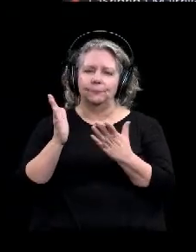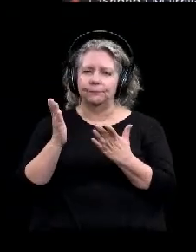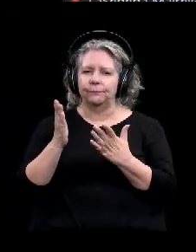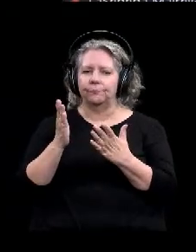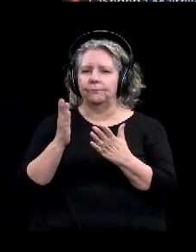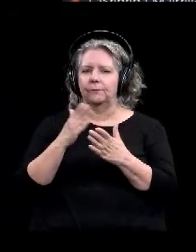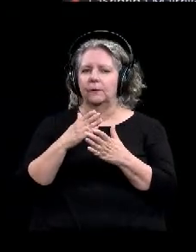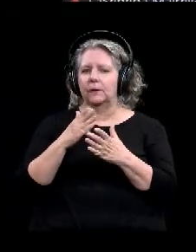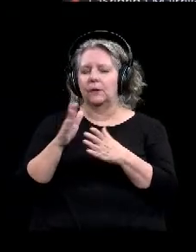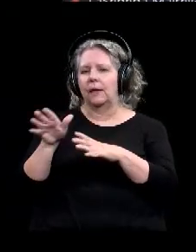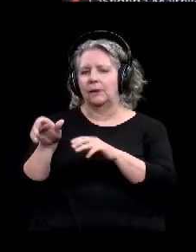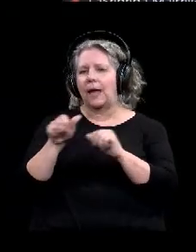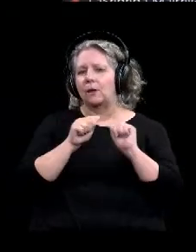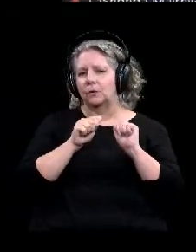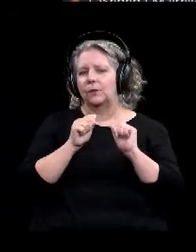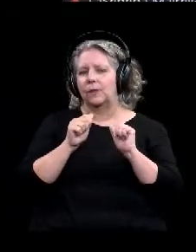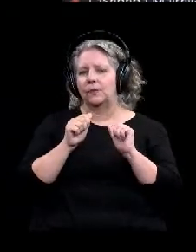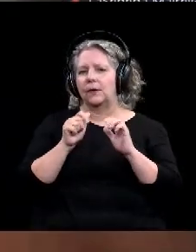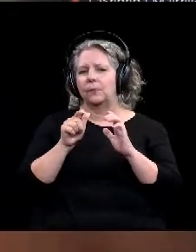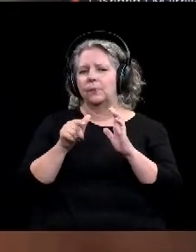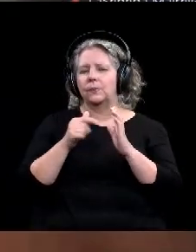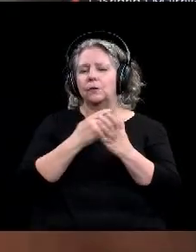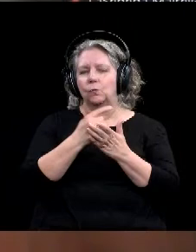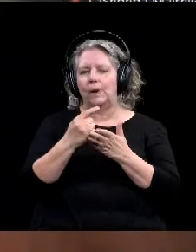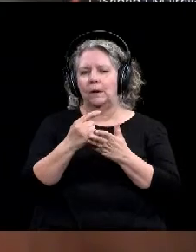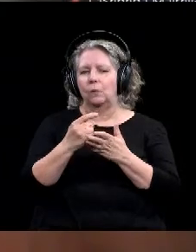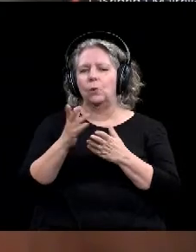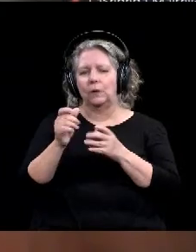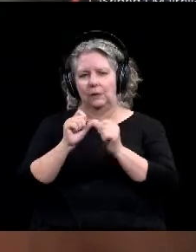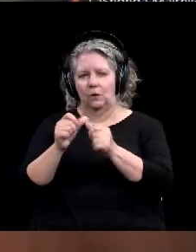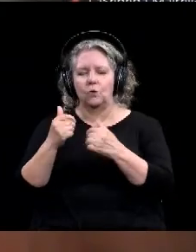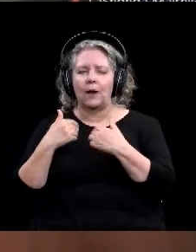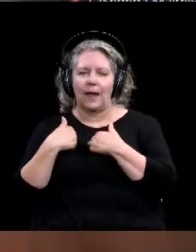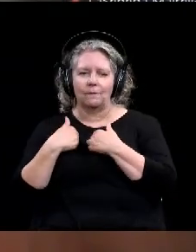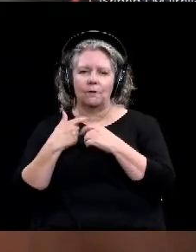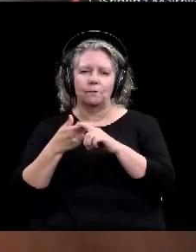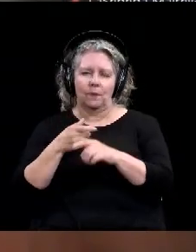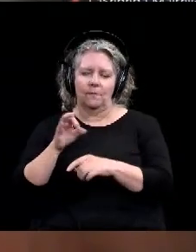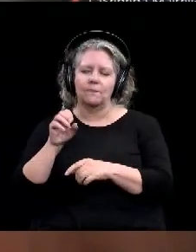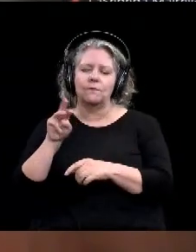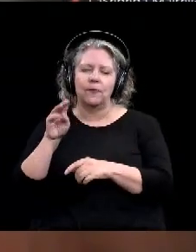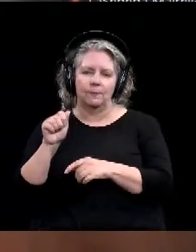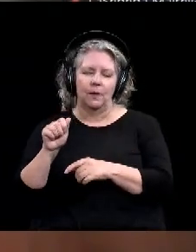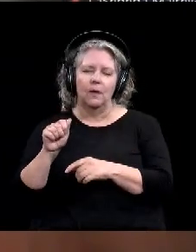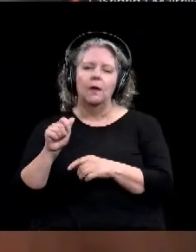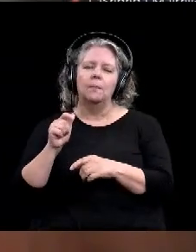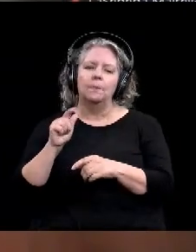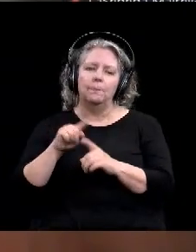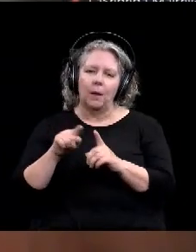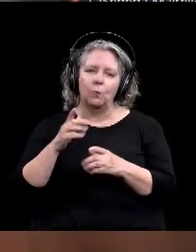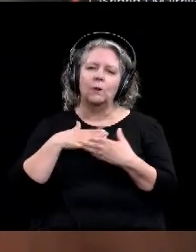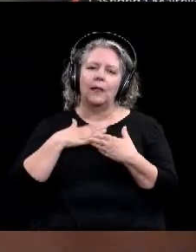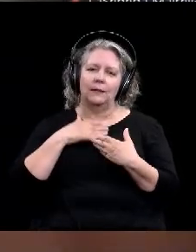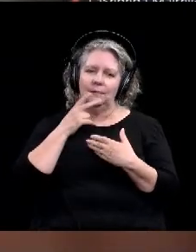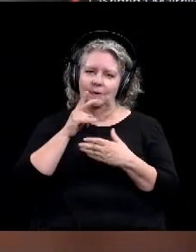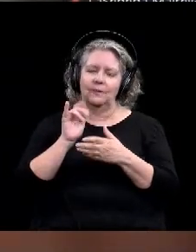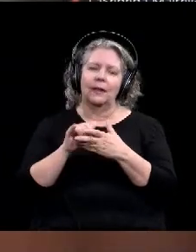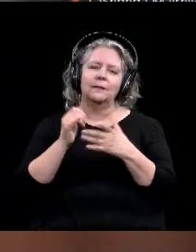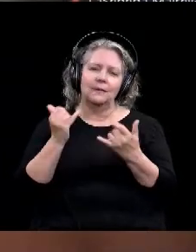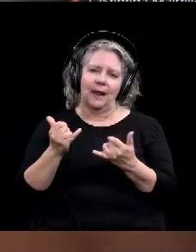más semanas y después de 15 semanas este de usarlo lo vamos a